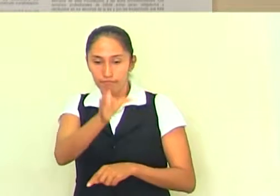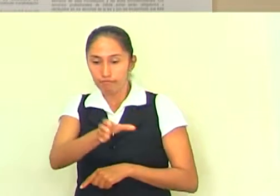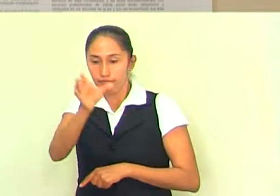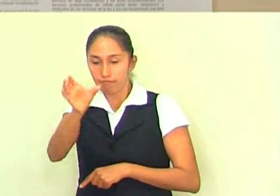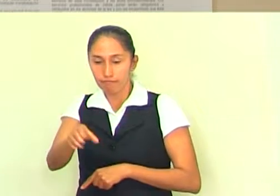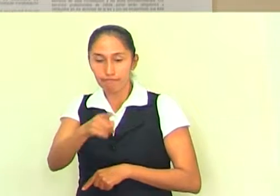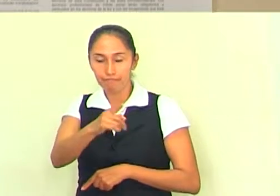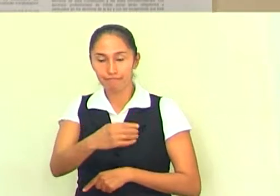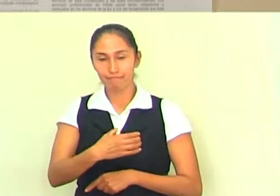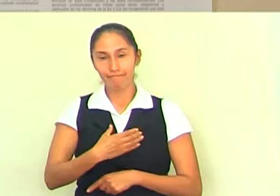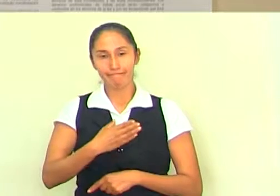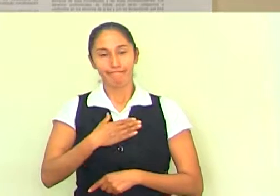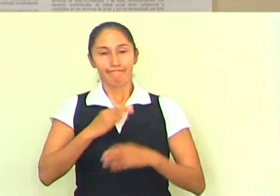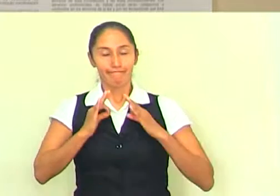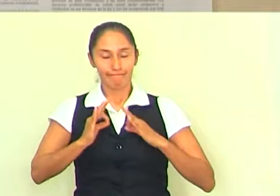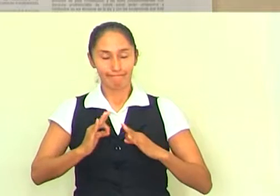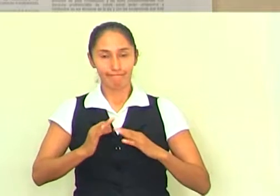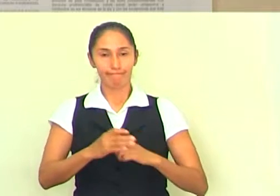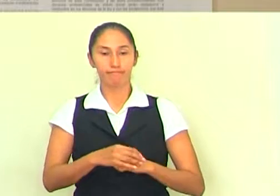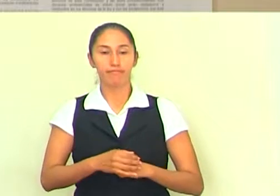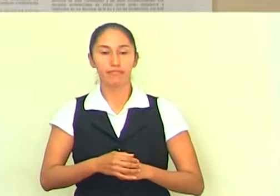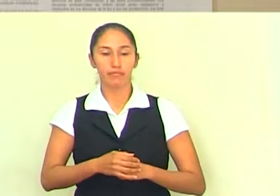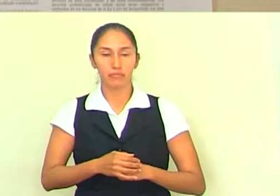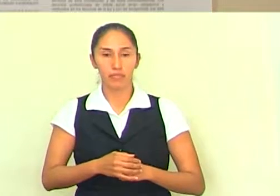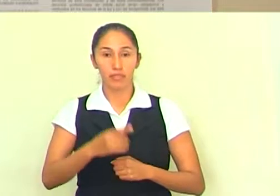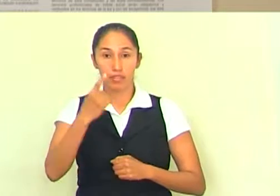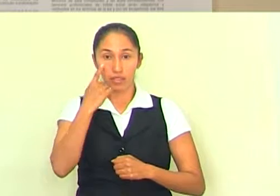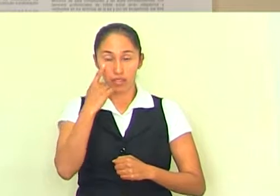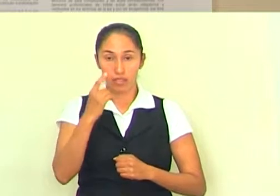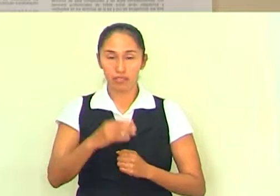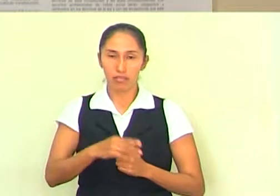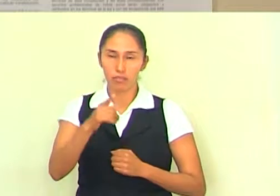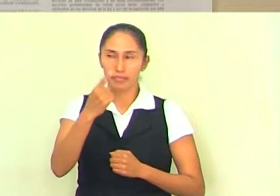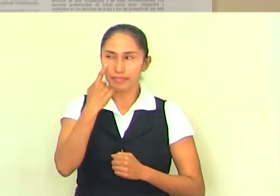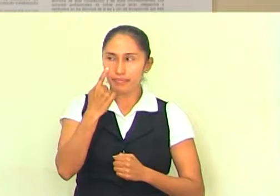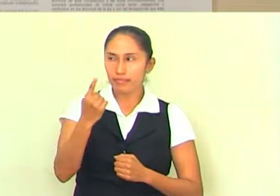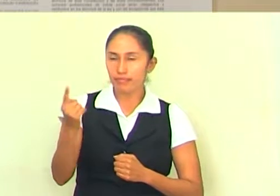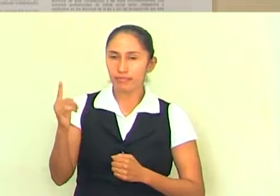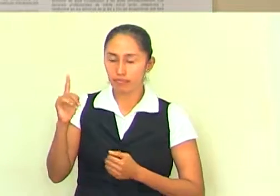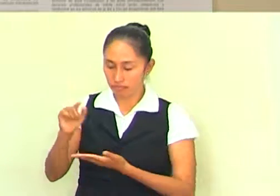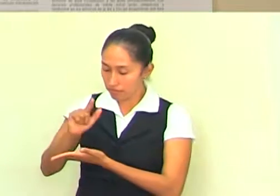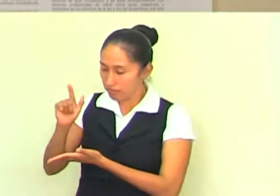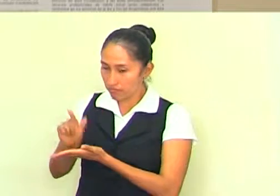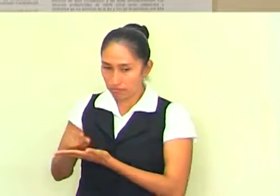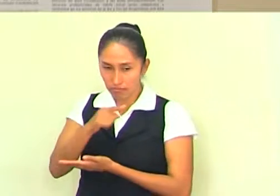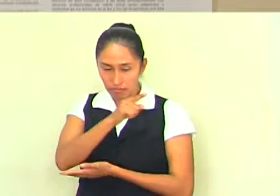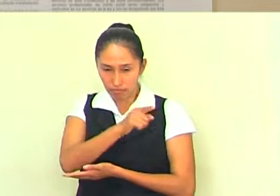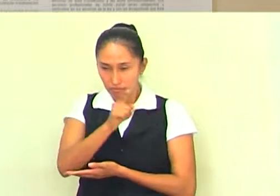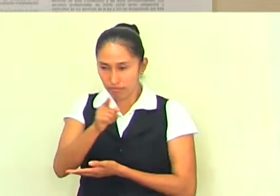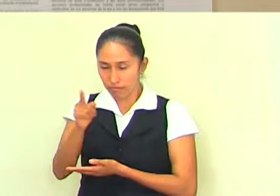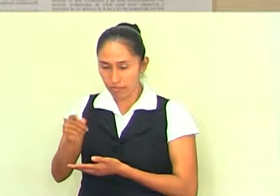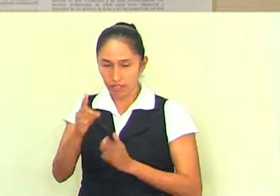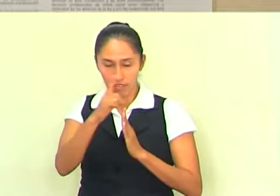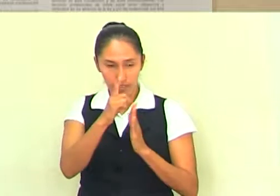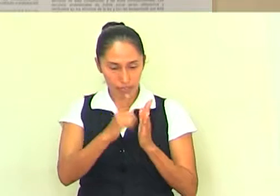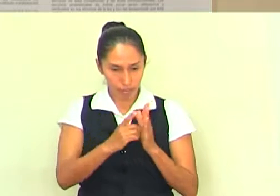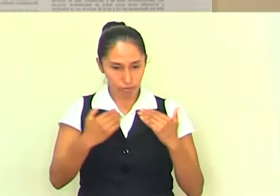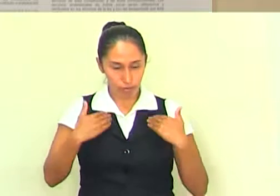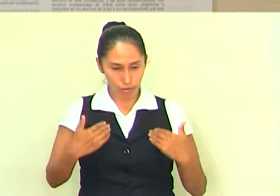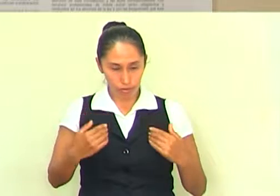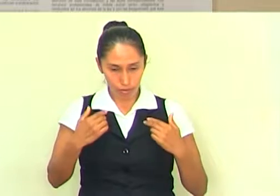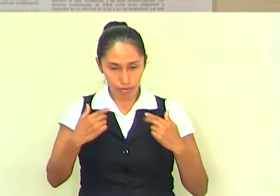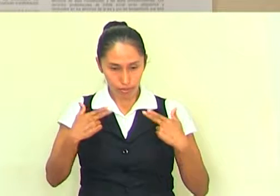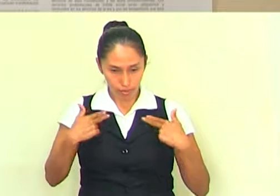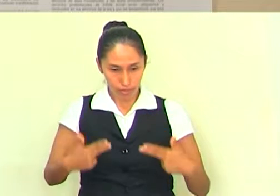cada uno de los derechos en nuestra sociedad, entonces cumpliríamos un desarrollo integral